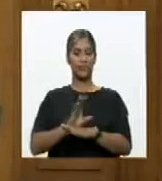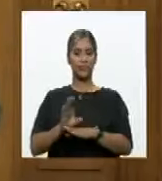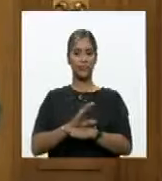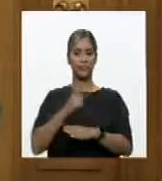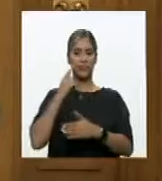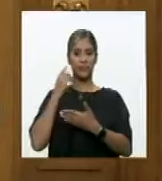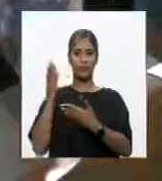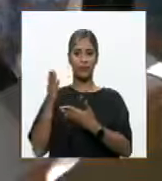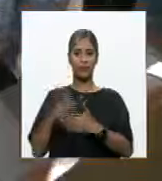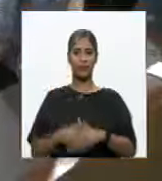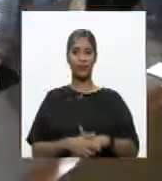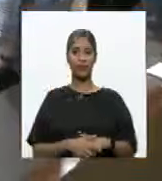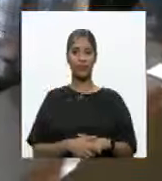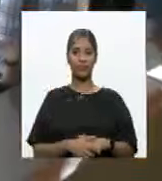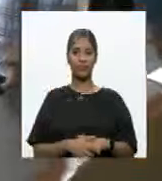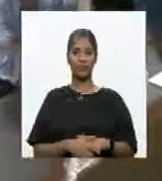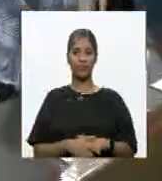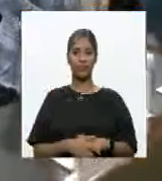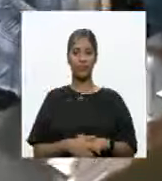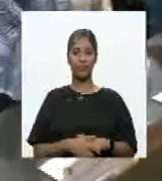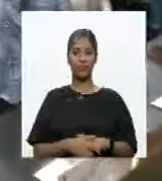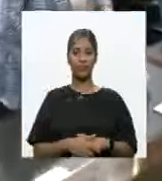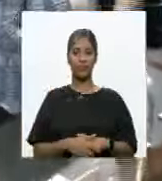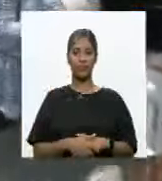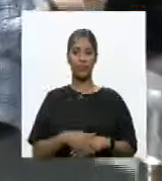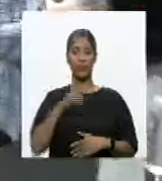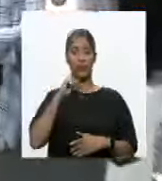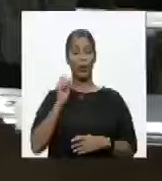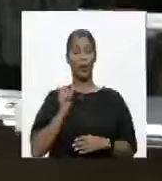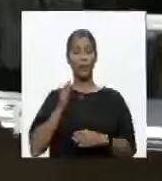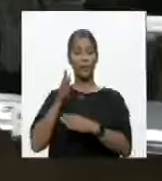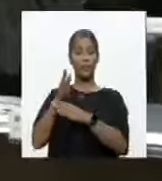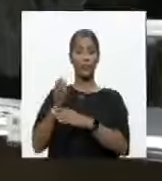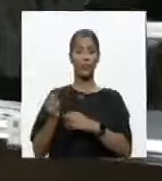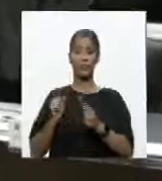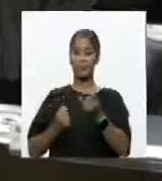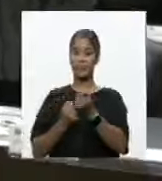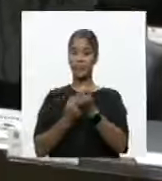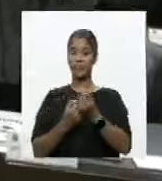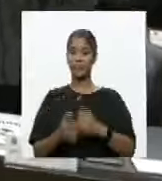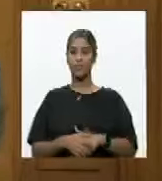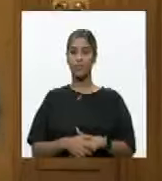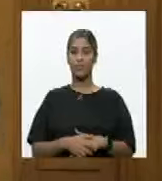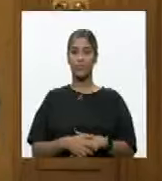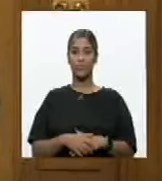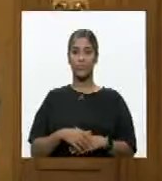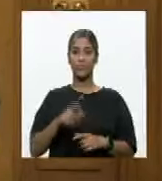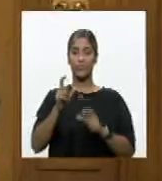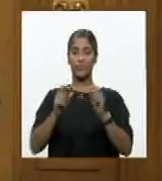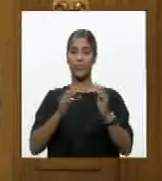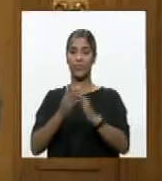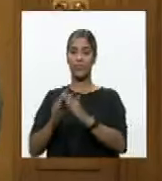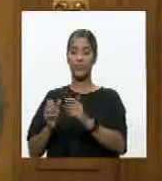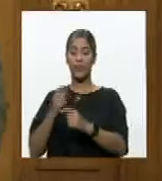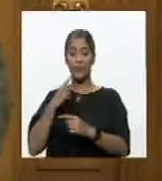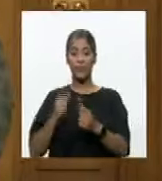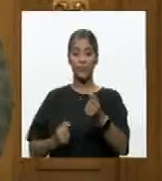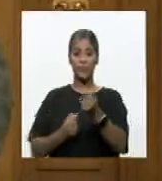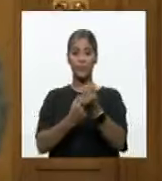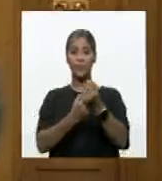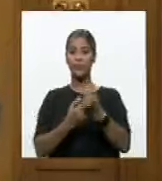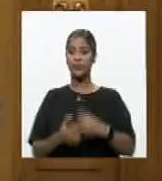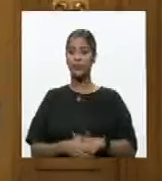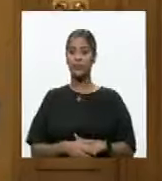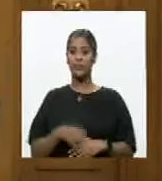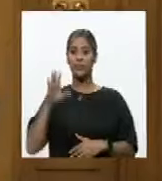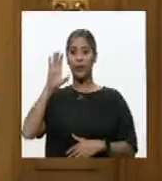¡Por Chávez! ¡Por Maduro! ¡Por el poder comunal! ¡Por